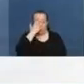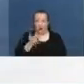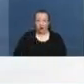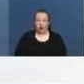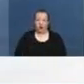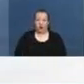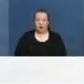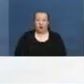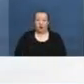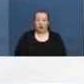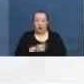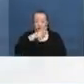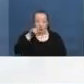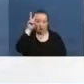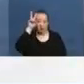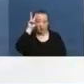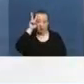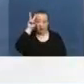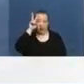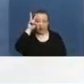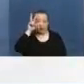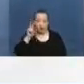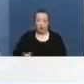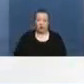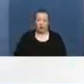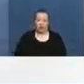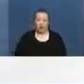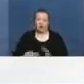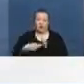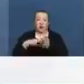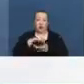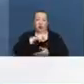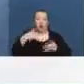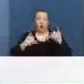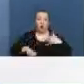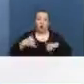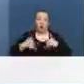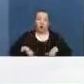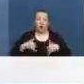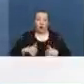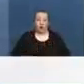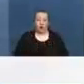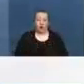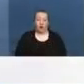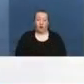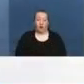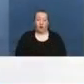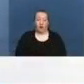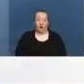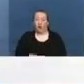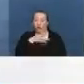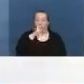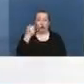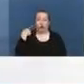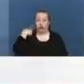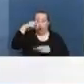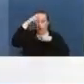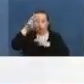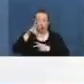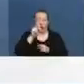astuto inteligente la jugada política eso no es el inteligente astuto no es guapo les sería inmoral y no creerá tu patria no crea la